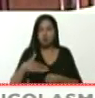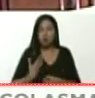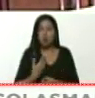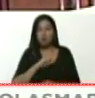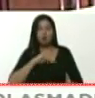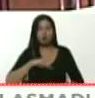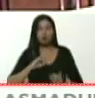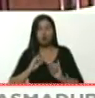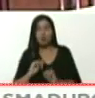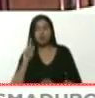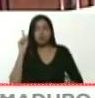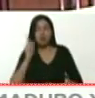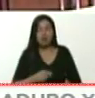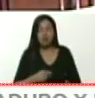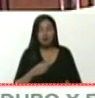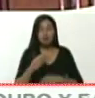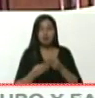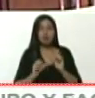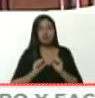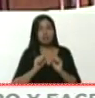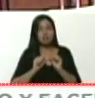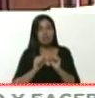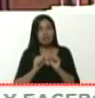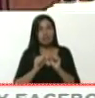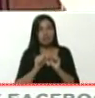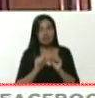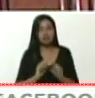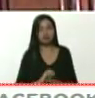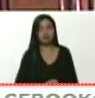Nosotros tenemos que seguir